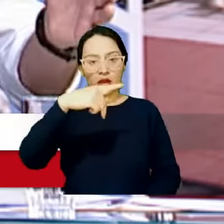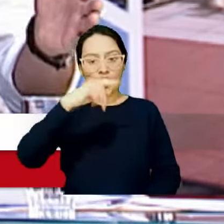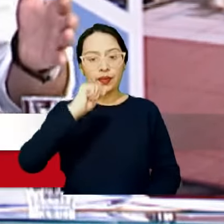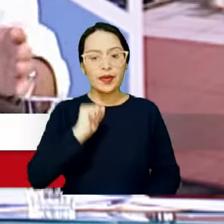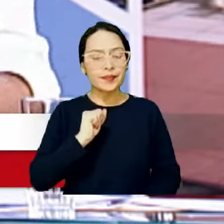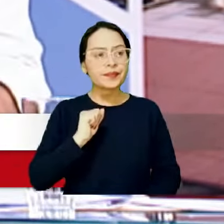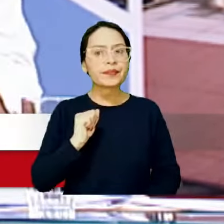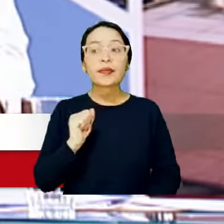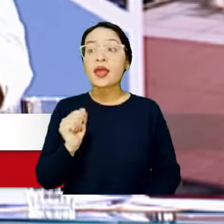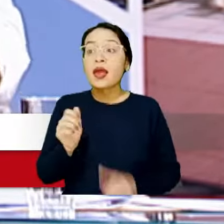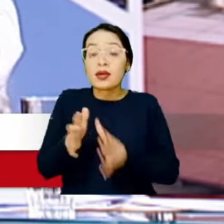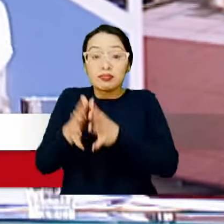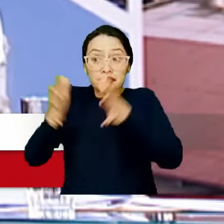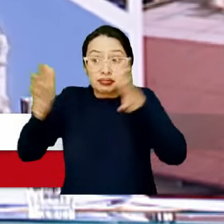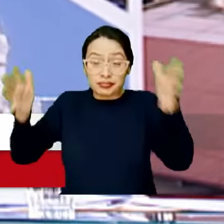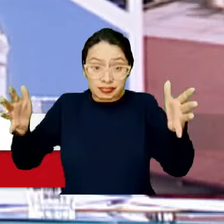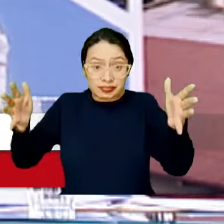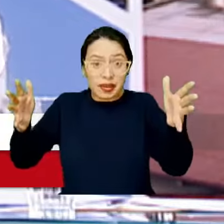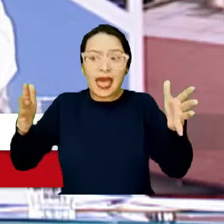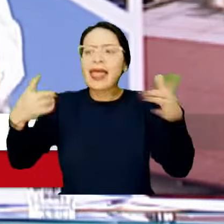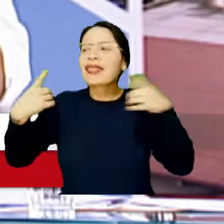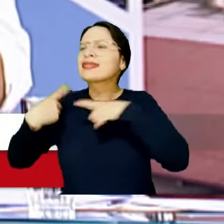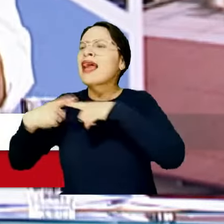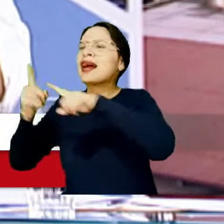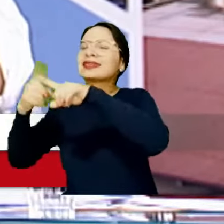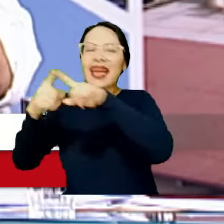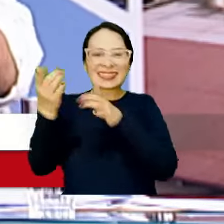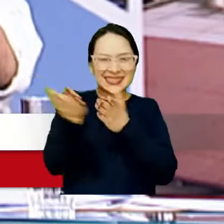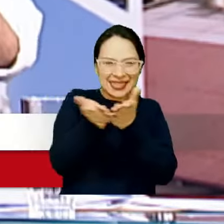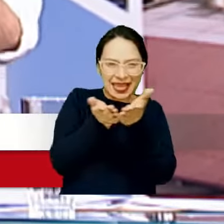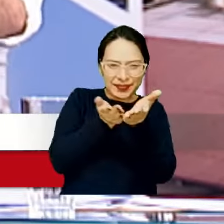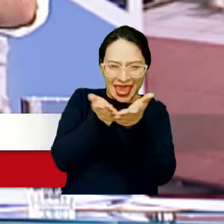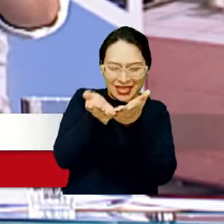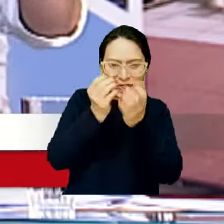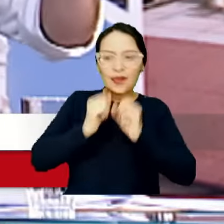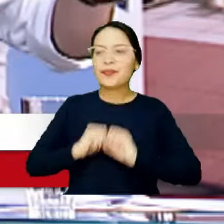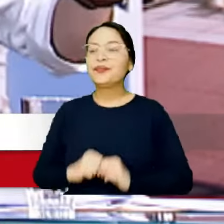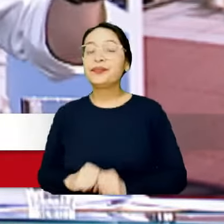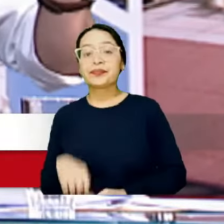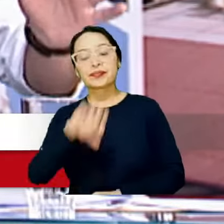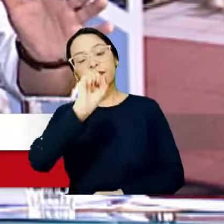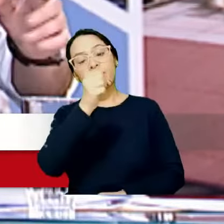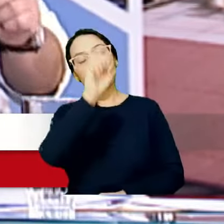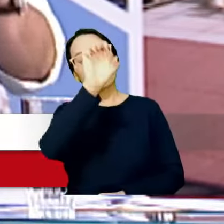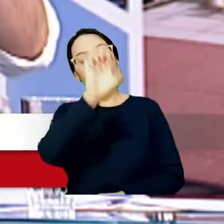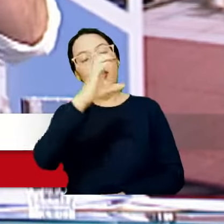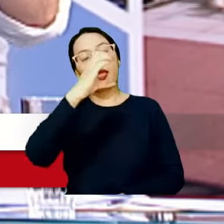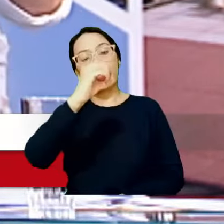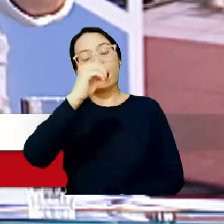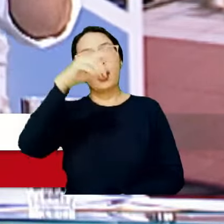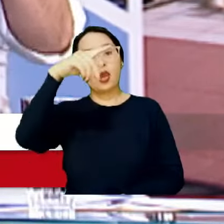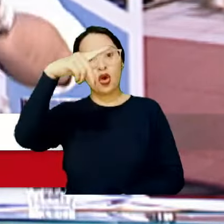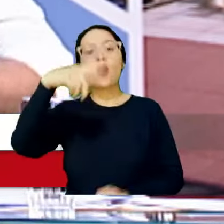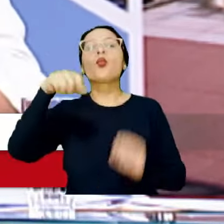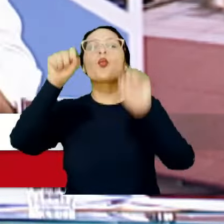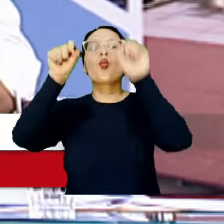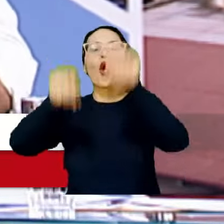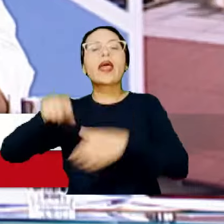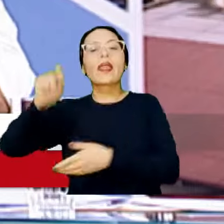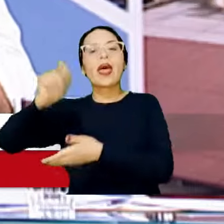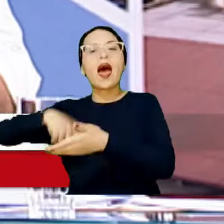universo de proveedores a nivel nacional. Esos proveedores que salen del CERCOP pueden participar aquí y en cualquier parte del Ecuador, porque el CERCOP les